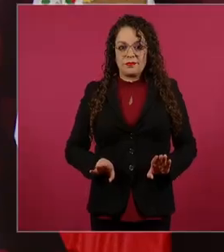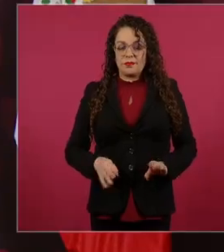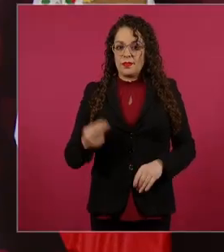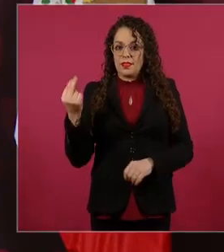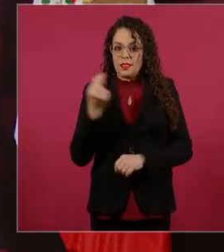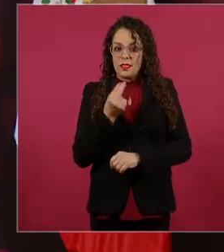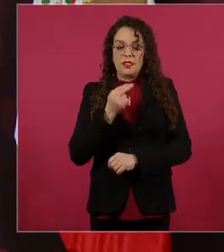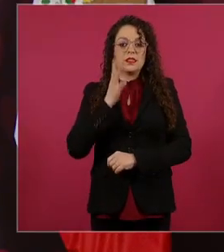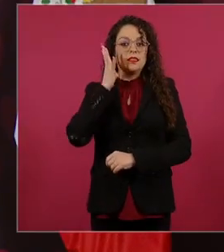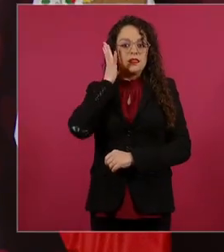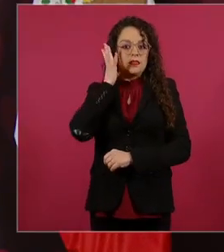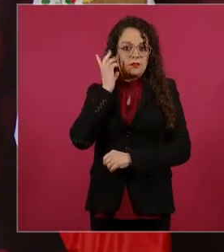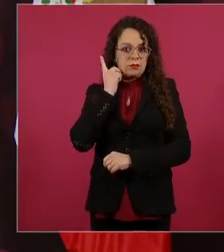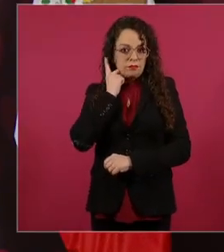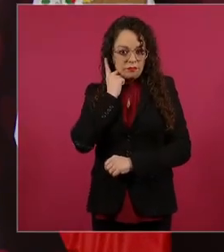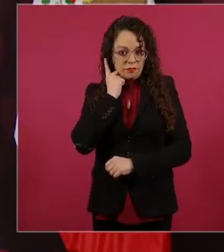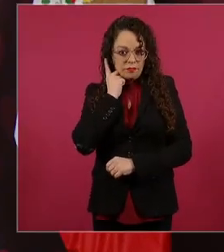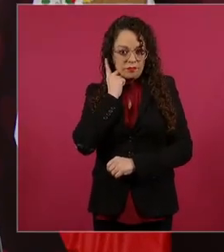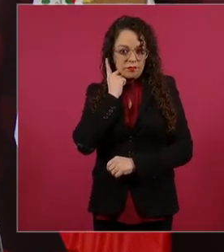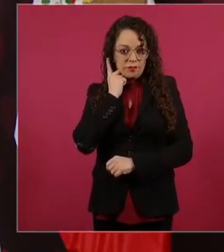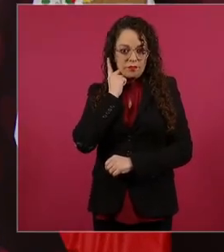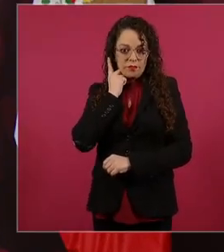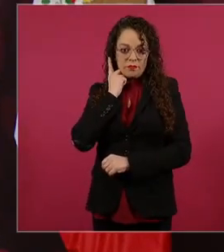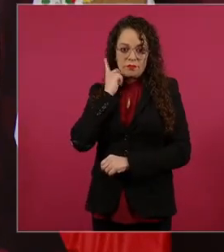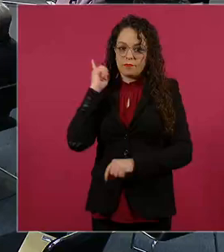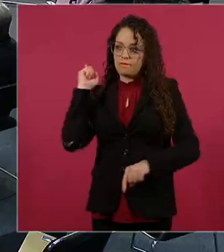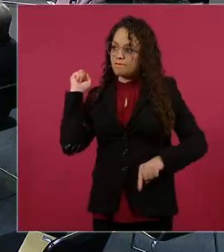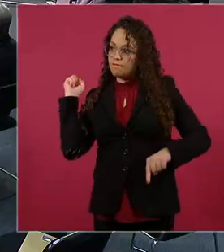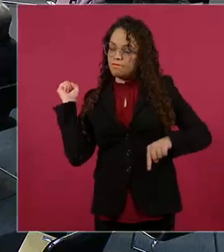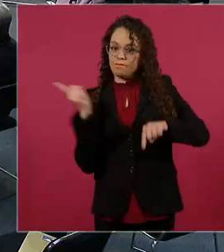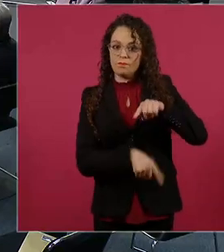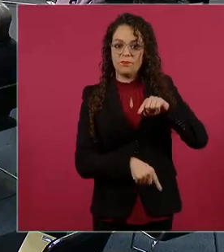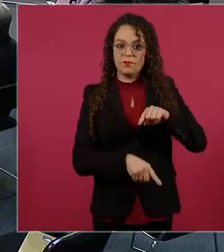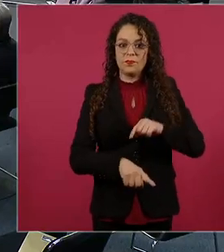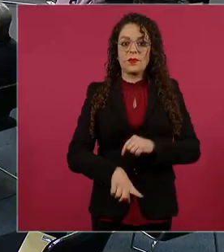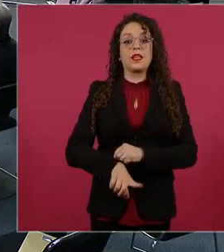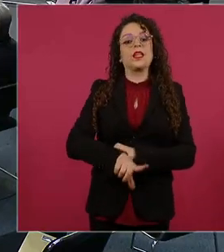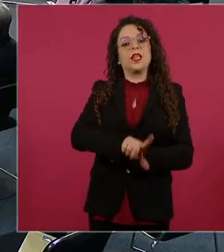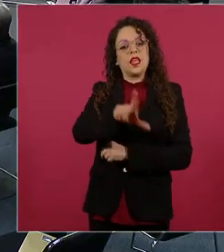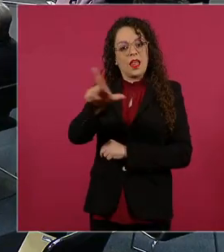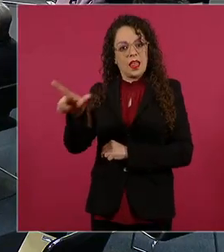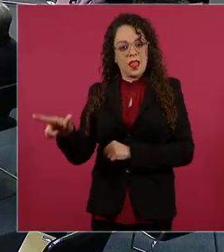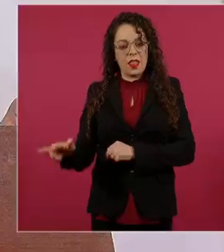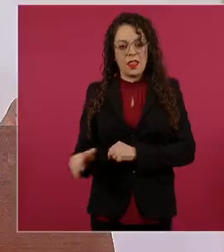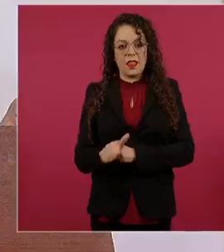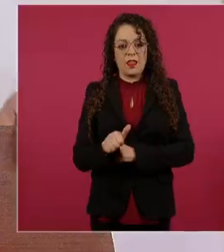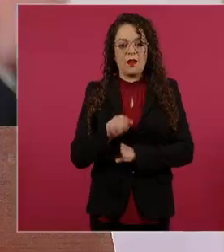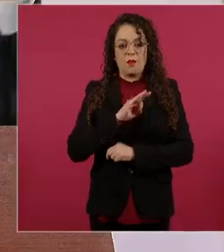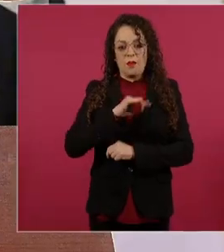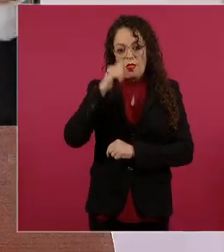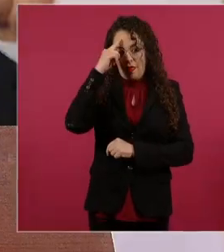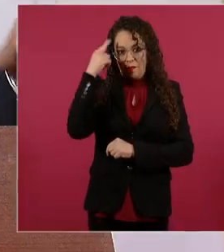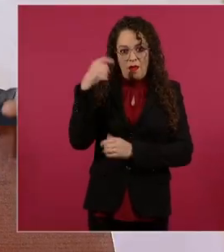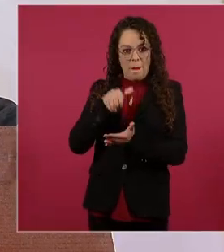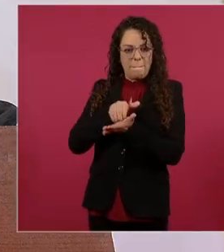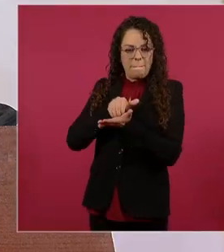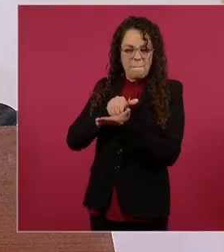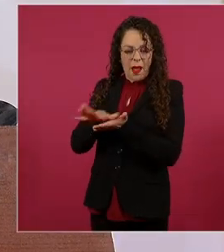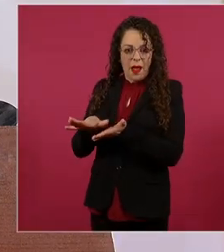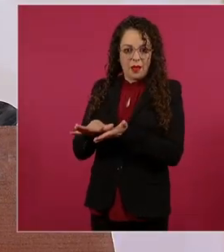y luego lo tumbamos algo así